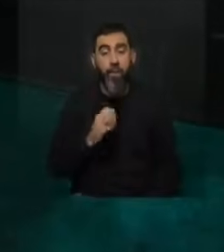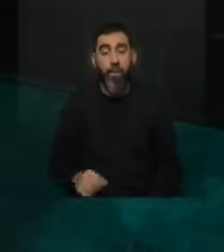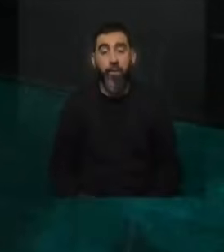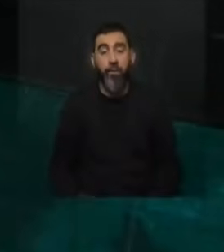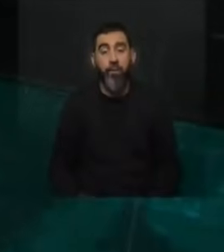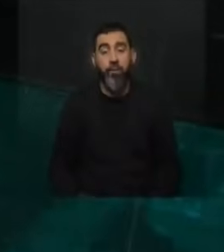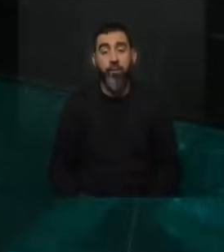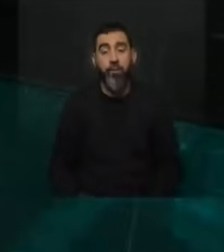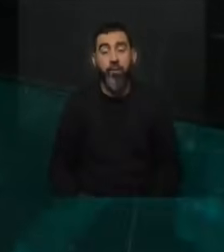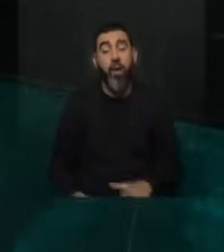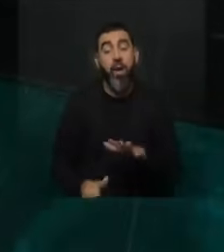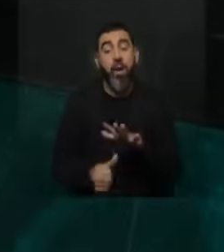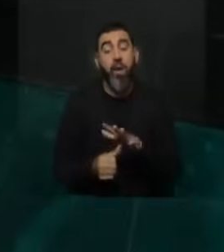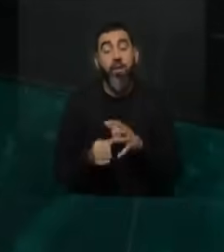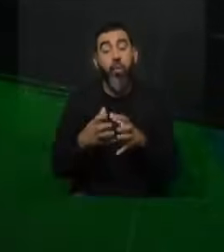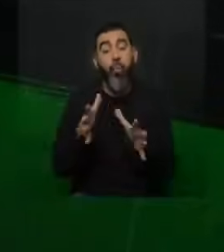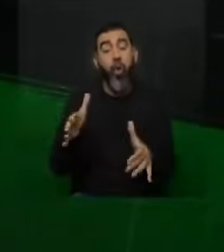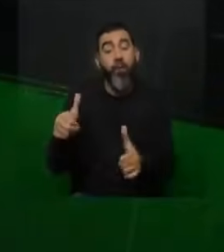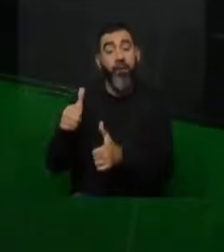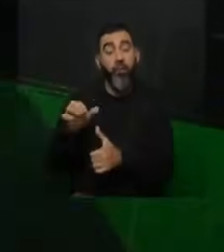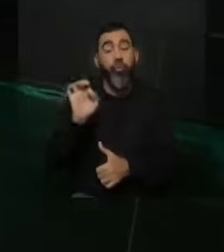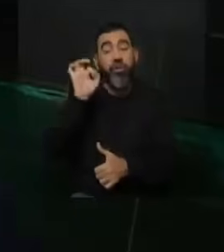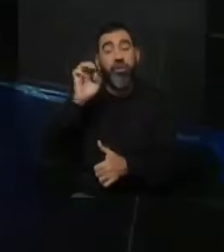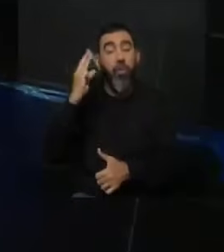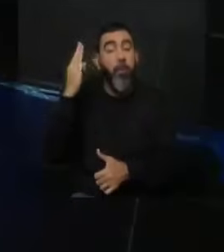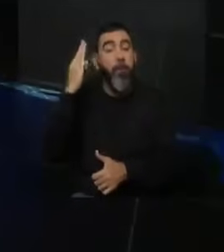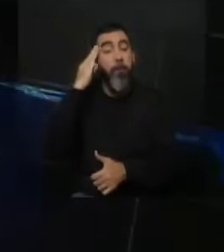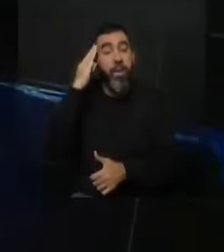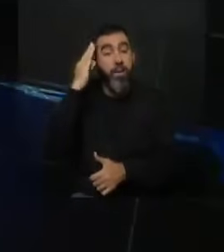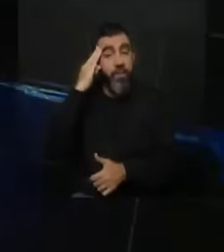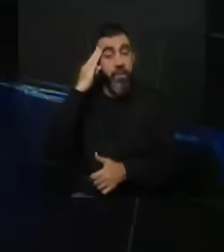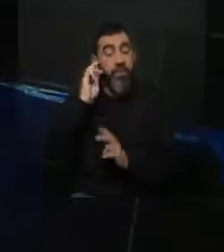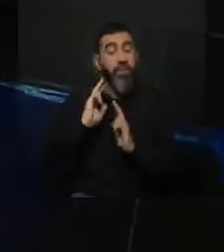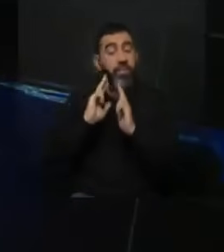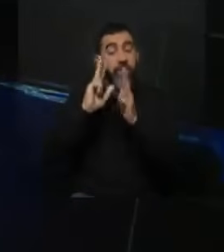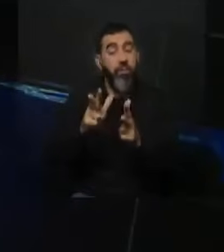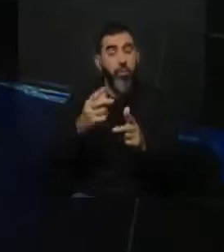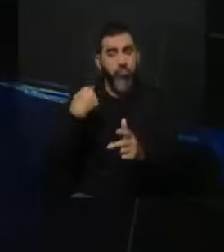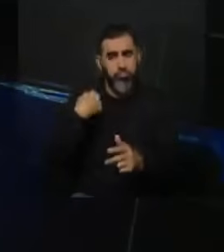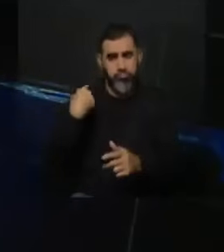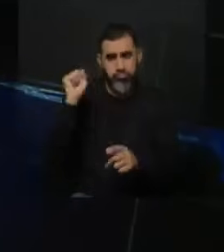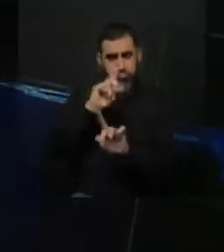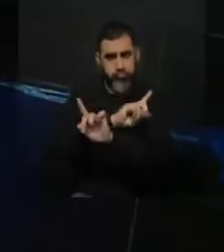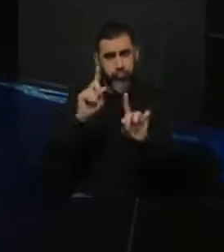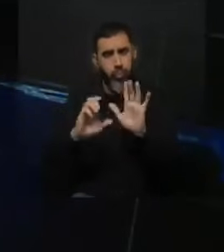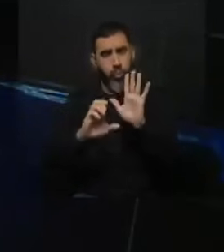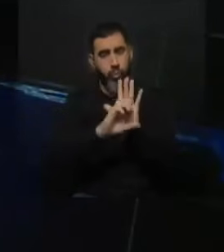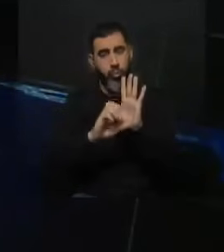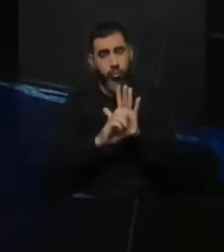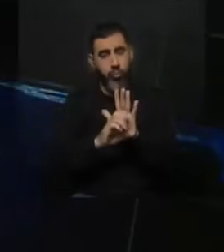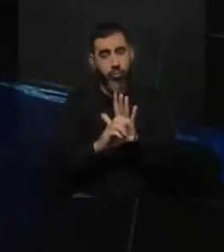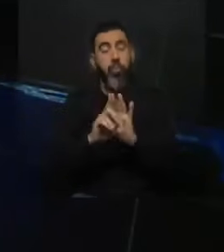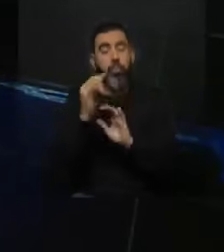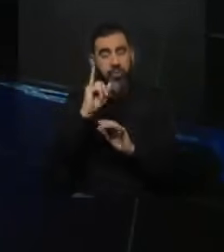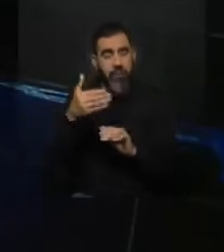también el líder cabildante senador guido manini Ríos dijo que no violó la Constitución Pese a que